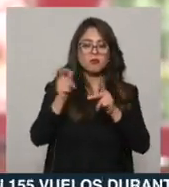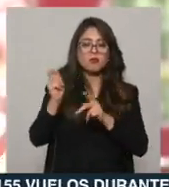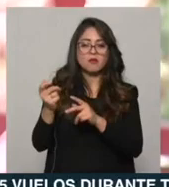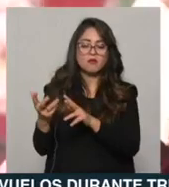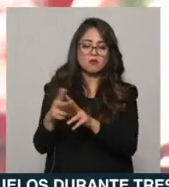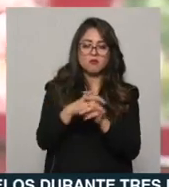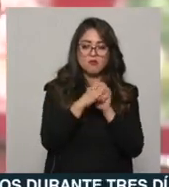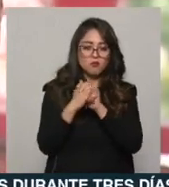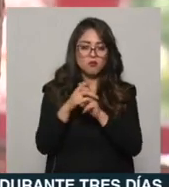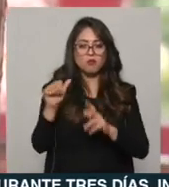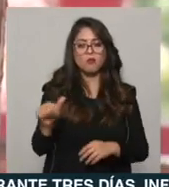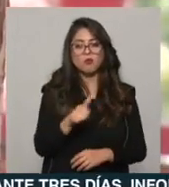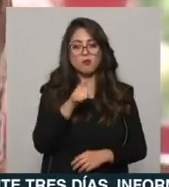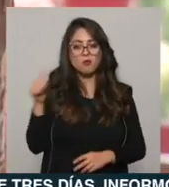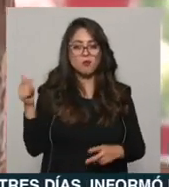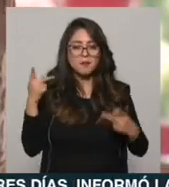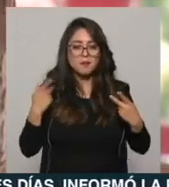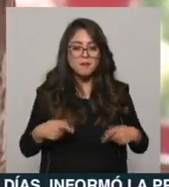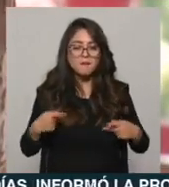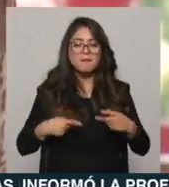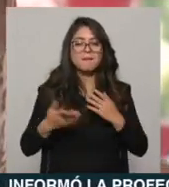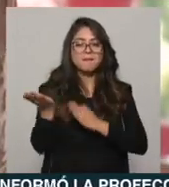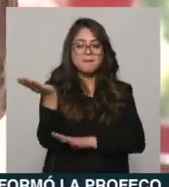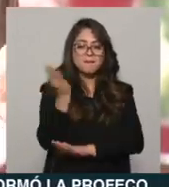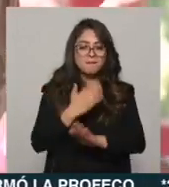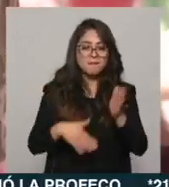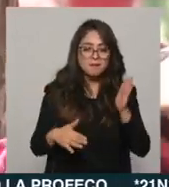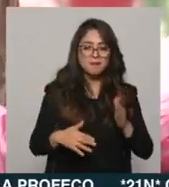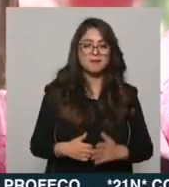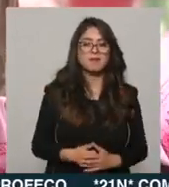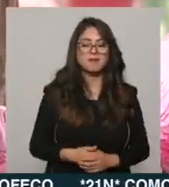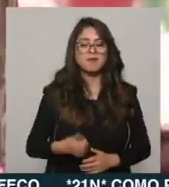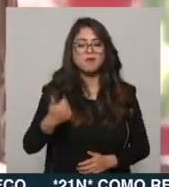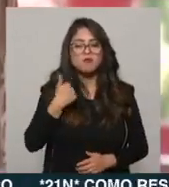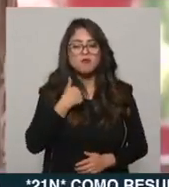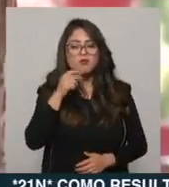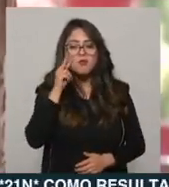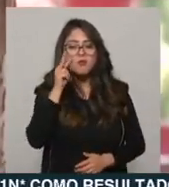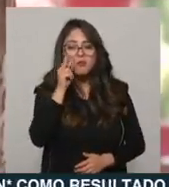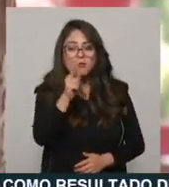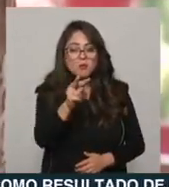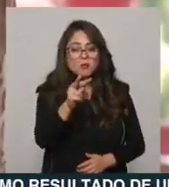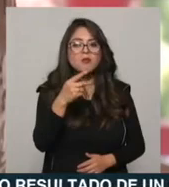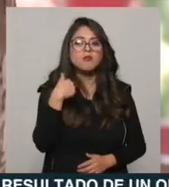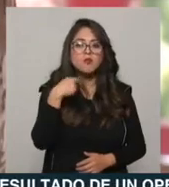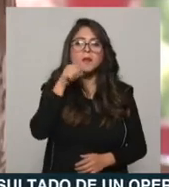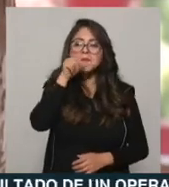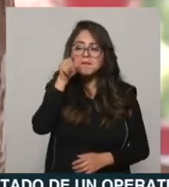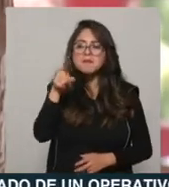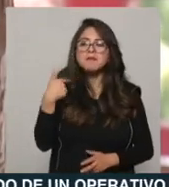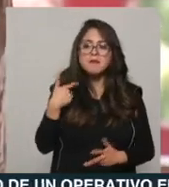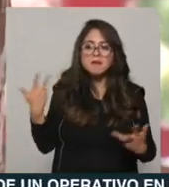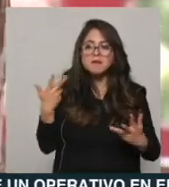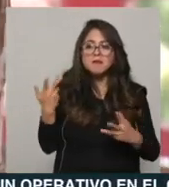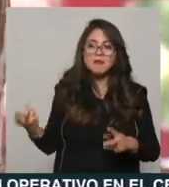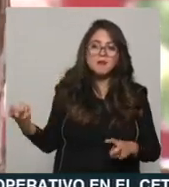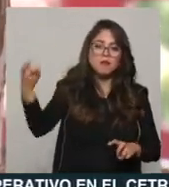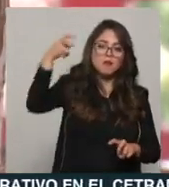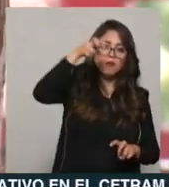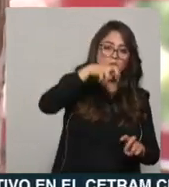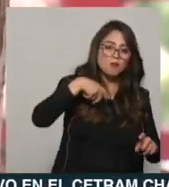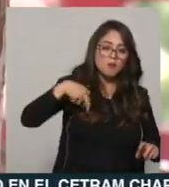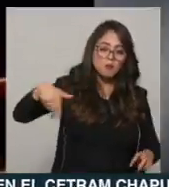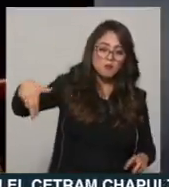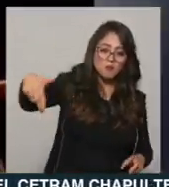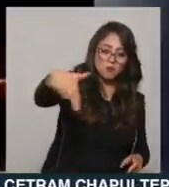mano con otro karateca. Entonces yo lo vi caminar y dije, eso yo lo voy a hacer, pero arriba del ring. Y fue cuando yo empecé a correr